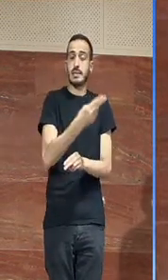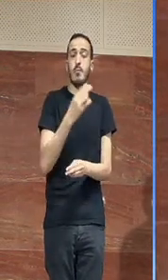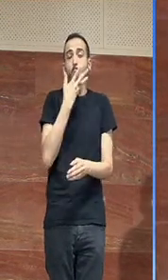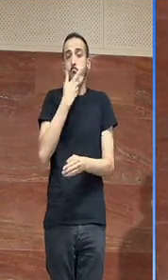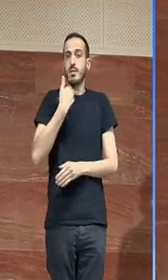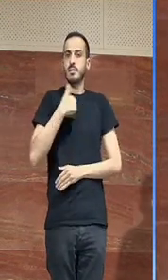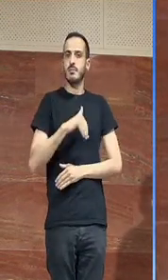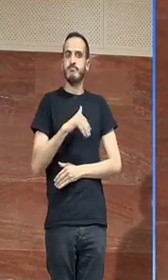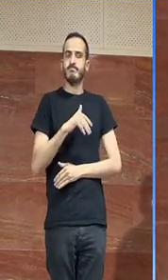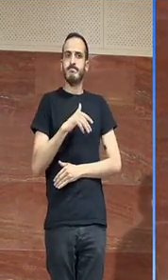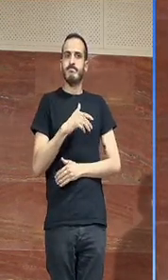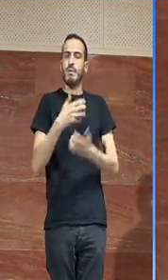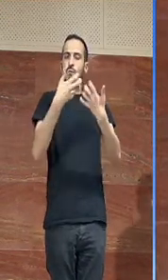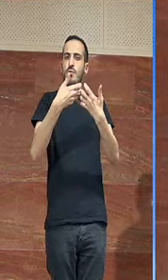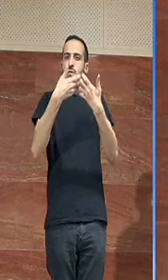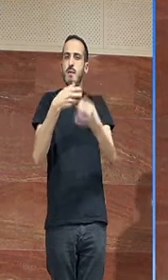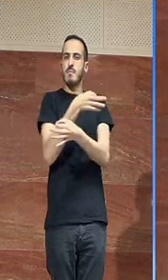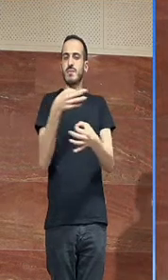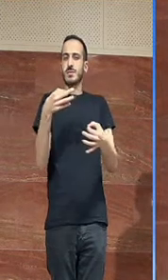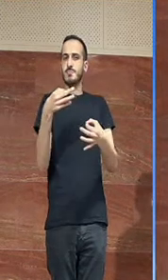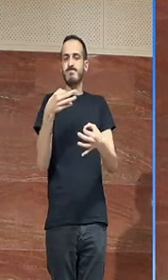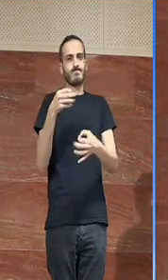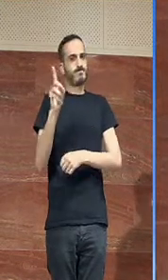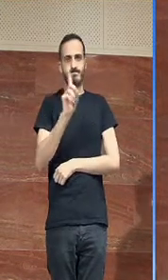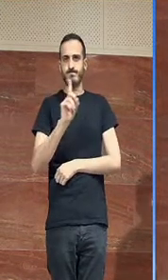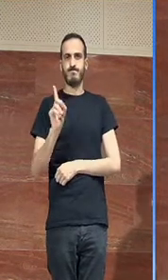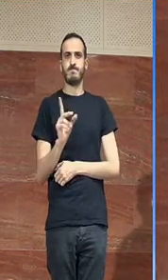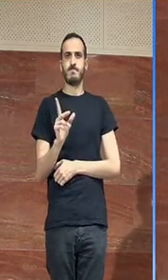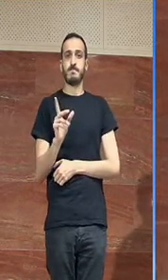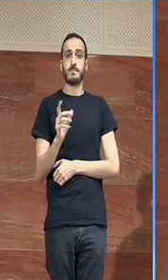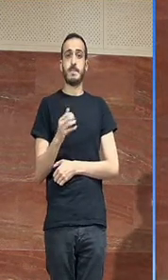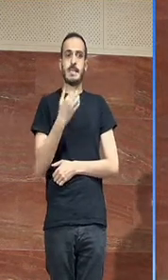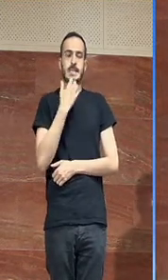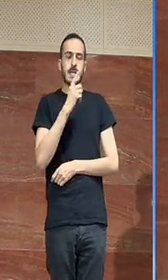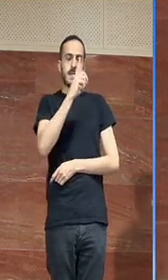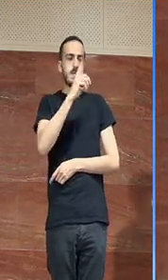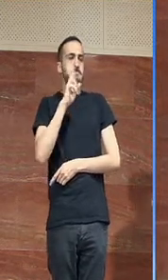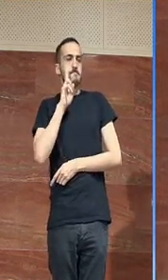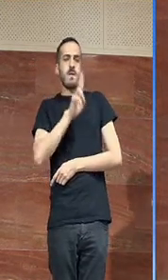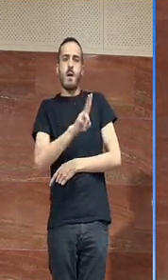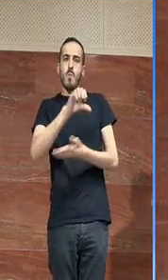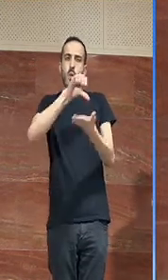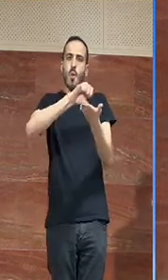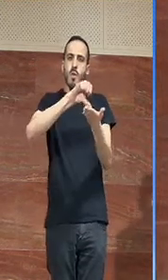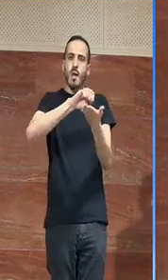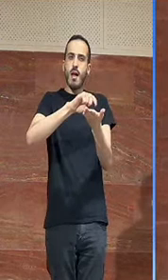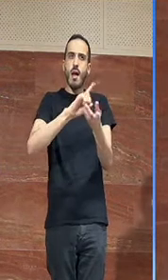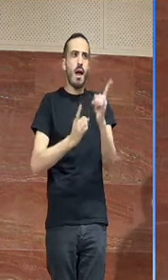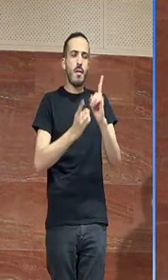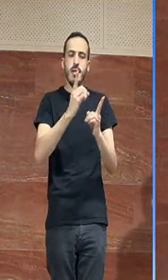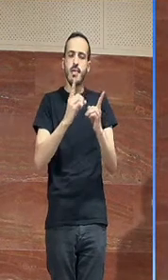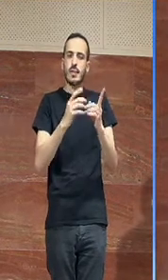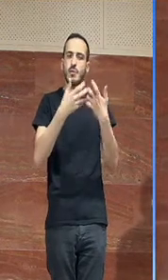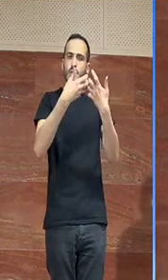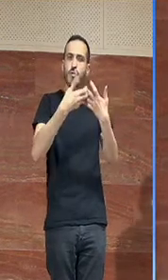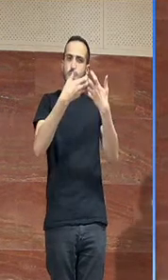imagen de causa y efecto directo, ¿no? Sino que corresponde con una imagen más compleja y a veces difícil de comprender.